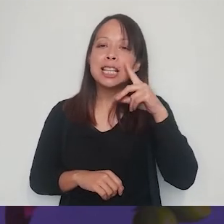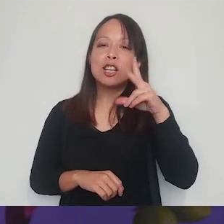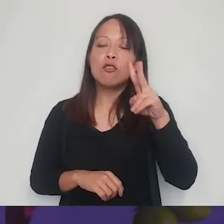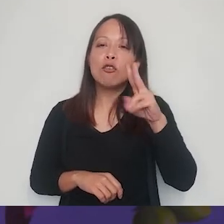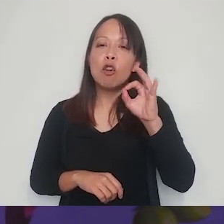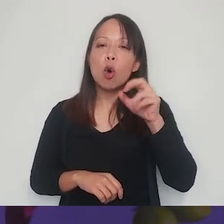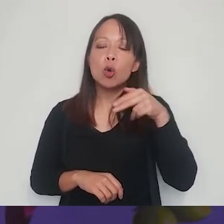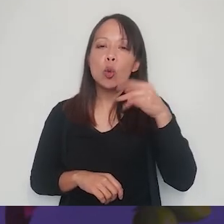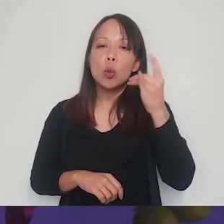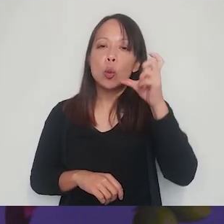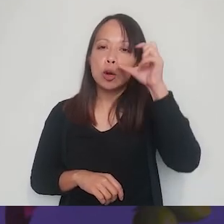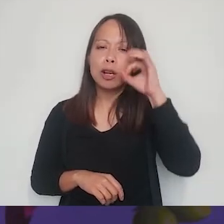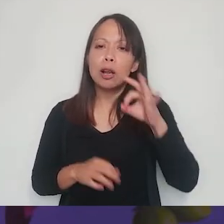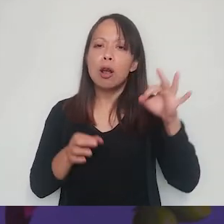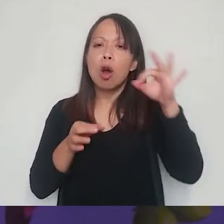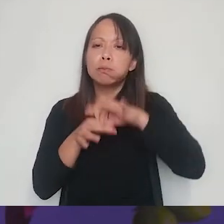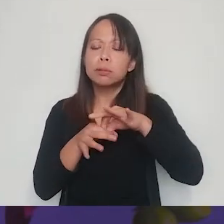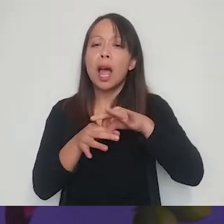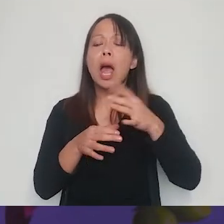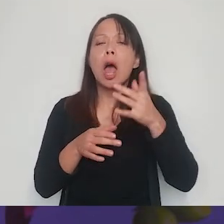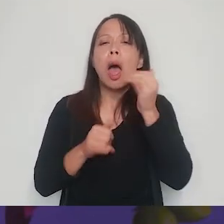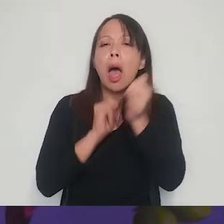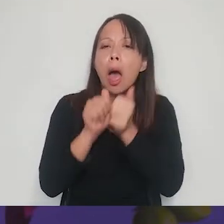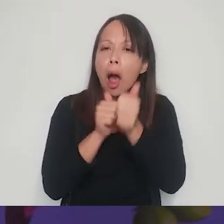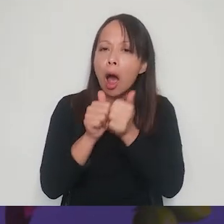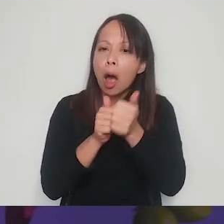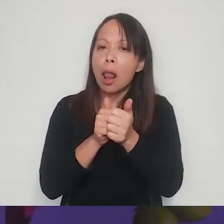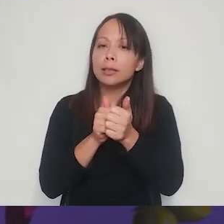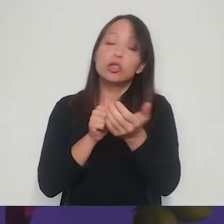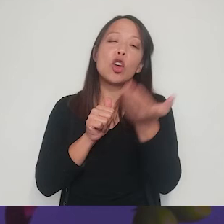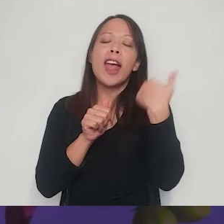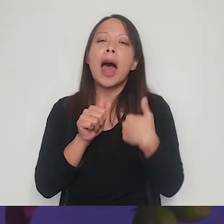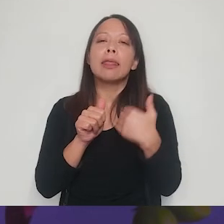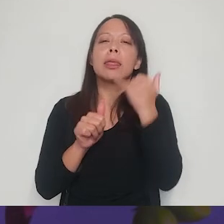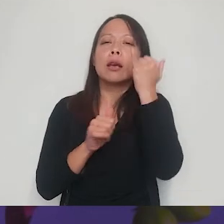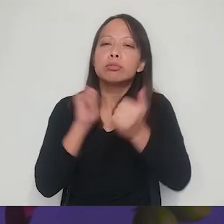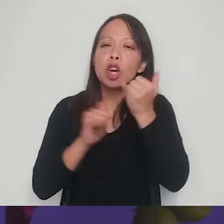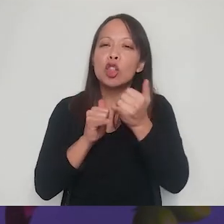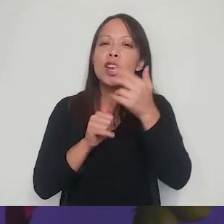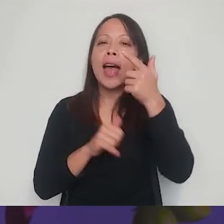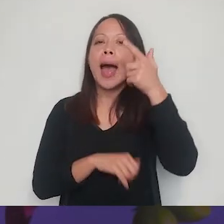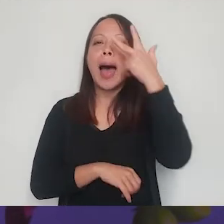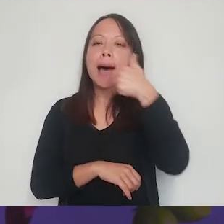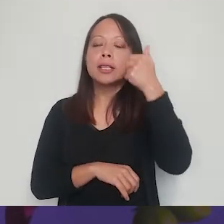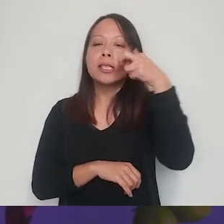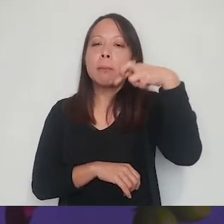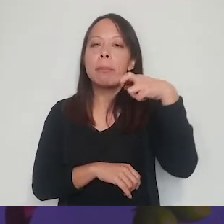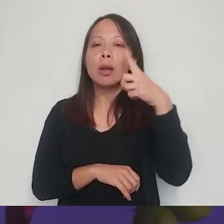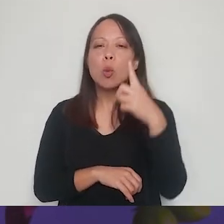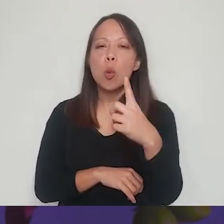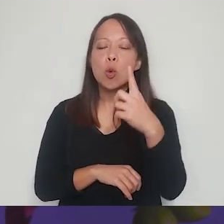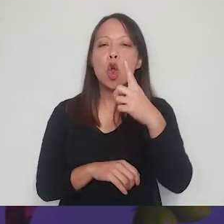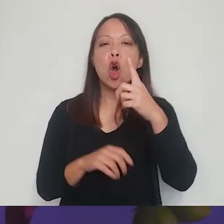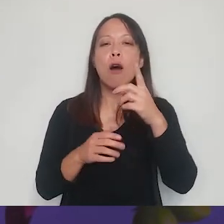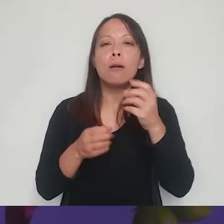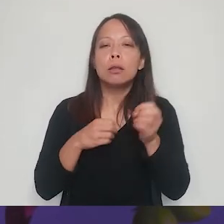este oligonucleótido no solamente desplaza, como expliqué antes, a la proteína inhibitoria, que es HNRPA1,